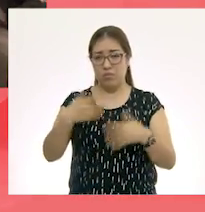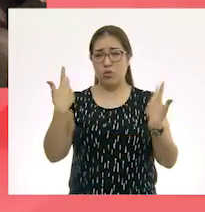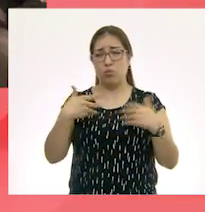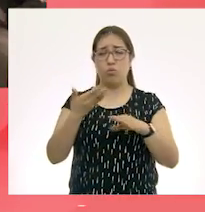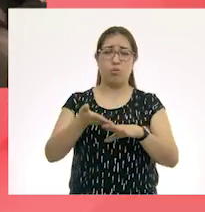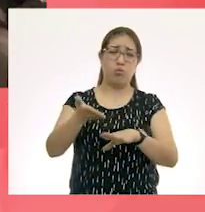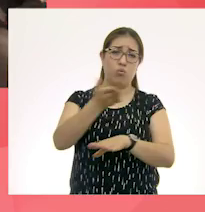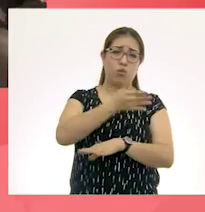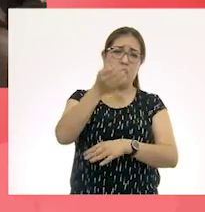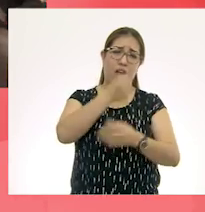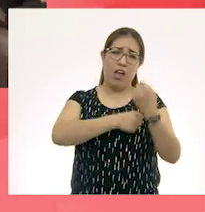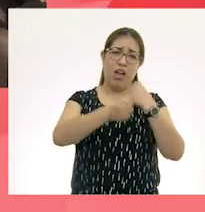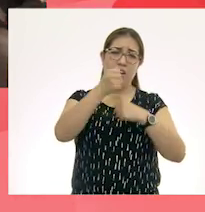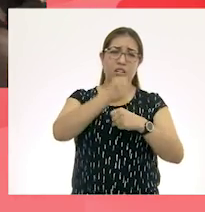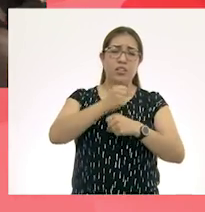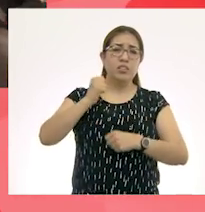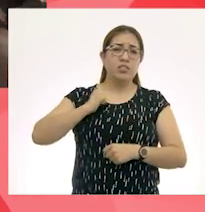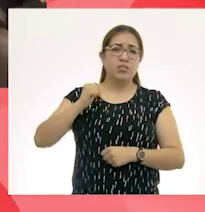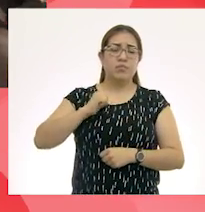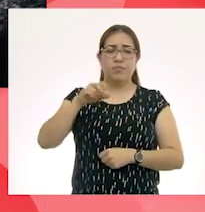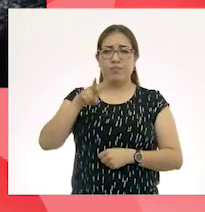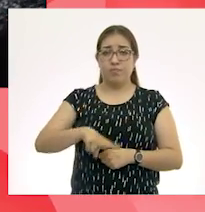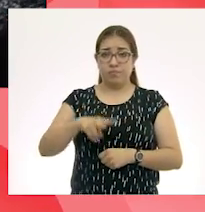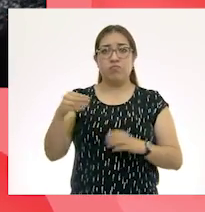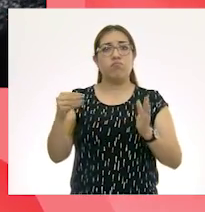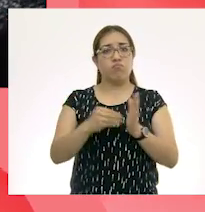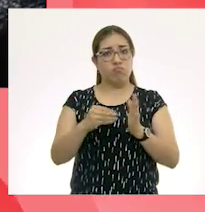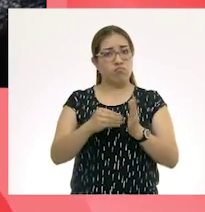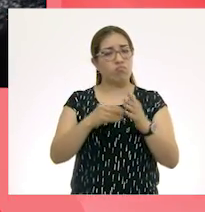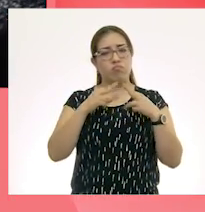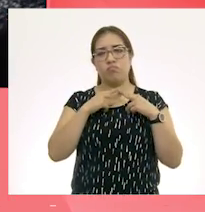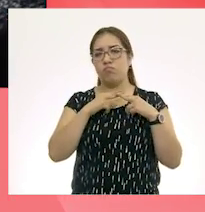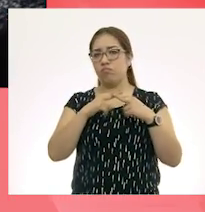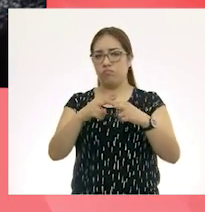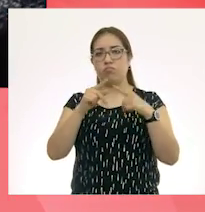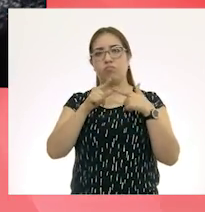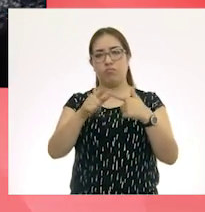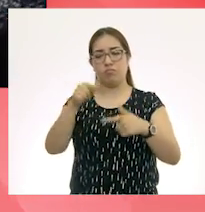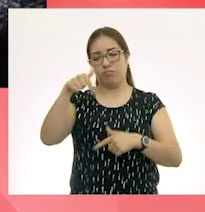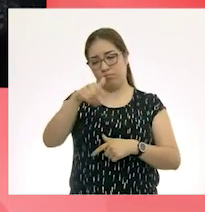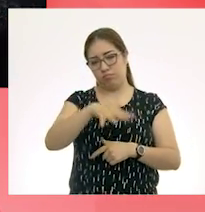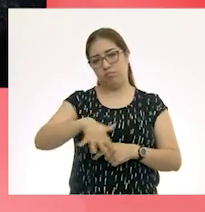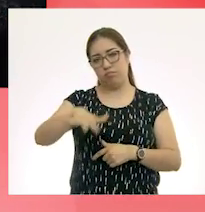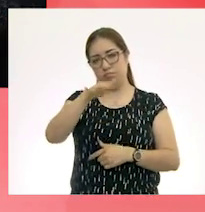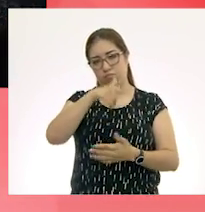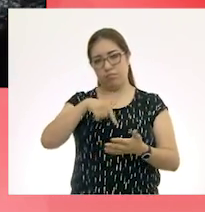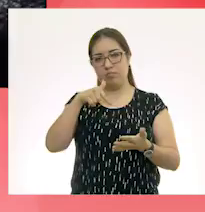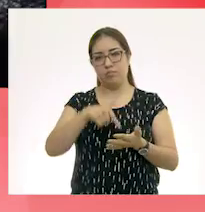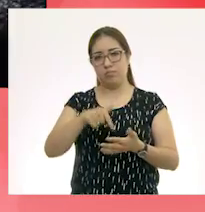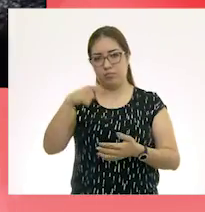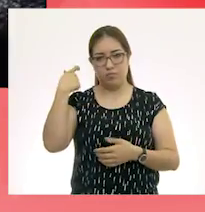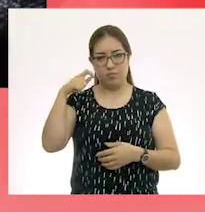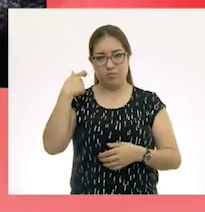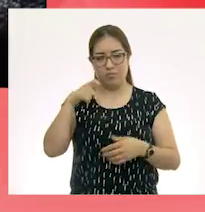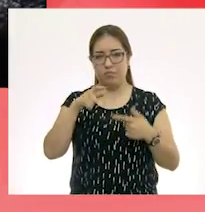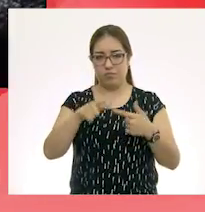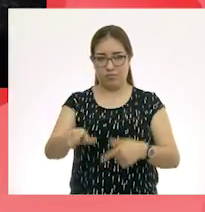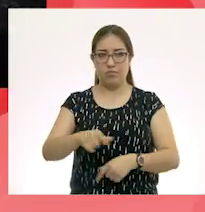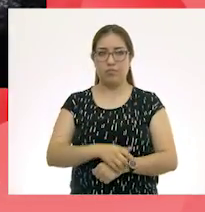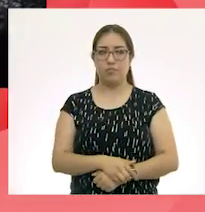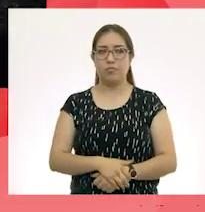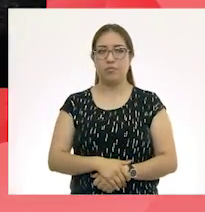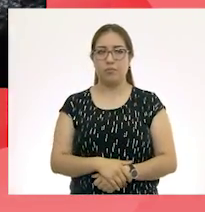precolombino que aún pervive en la gastronomía de la Sierra Gorda y la Huasteca Queretana.